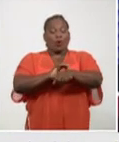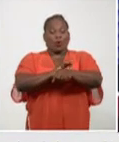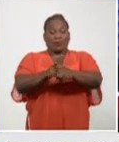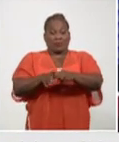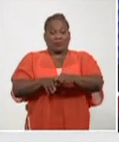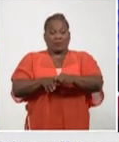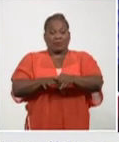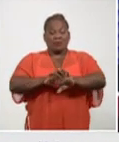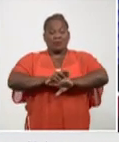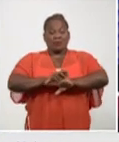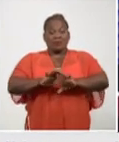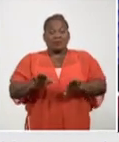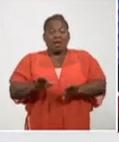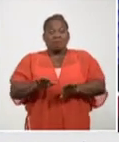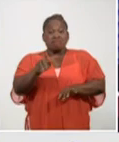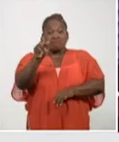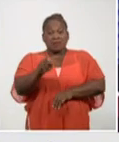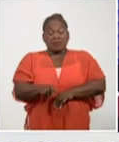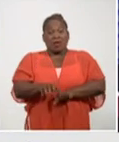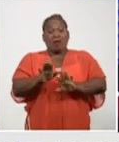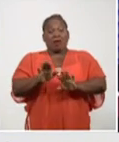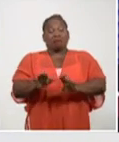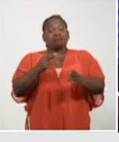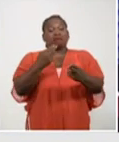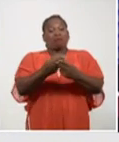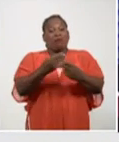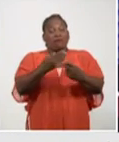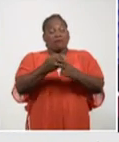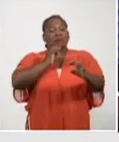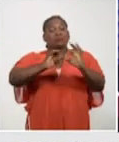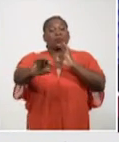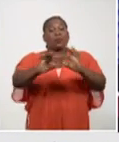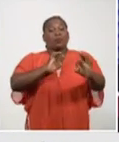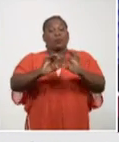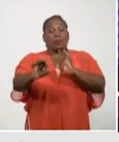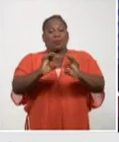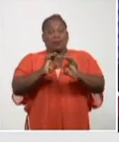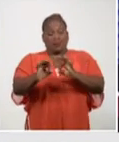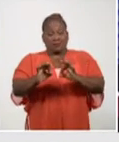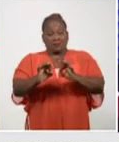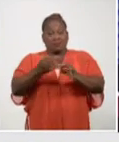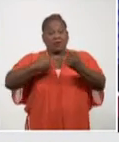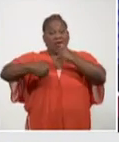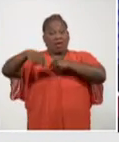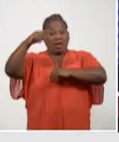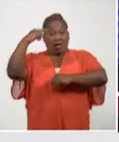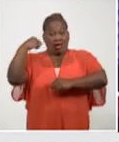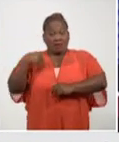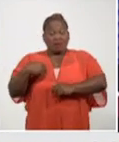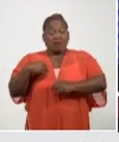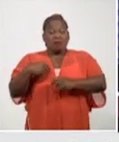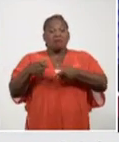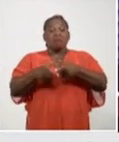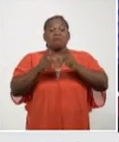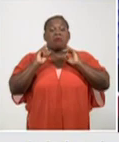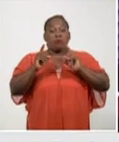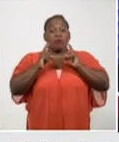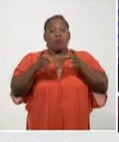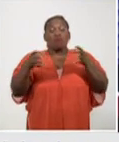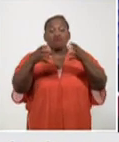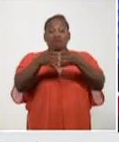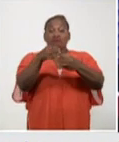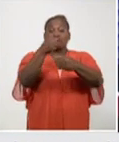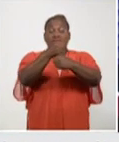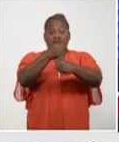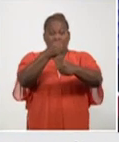evitar la confianza y actuar con cautela en todo momento. Ayer, durante la reunión del Grupo Temporal de Trabajo para el Enfrentamiento